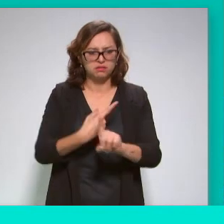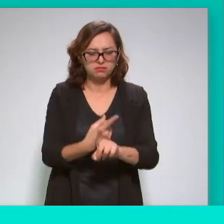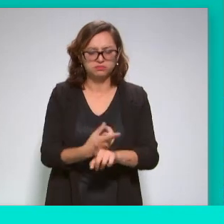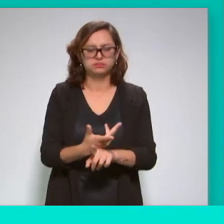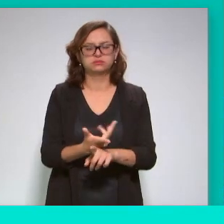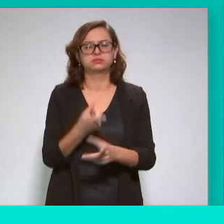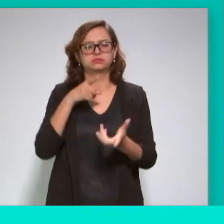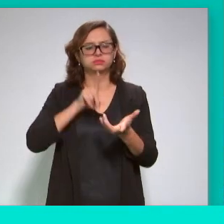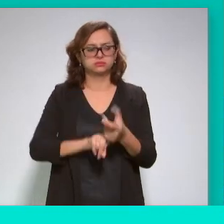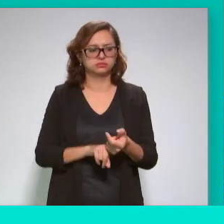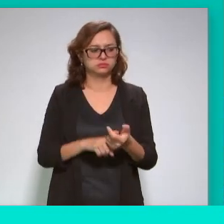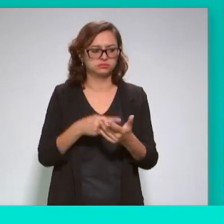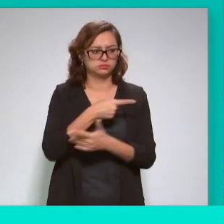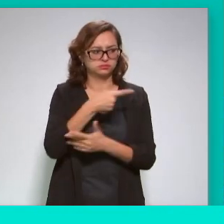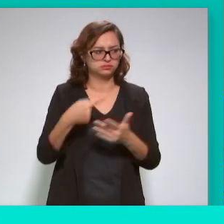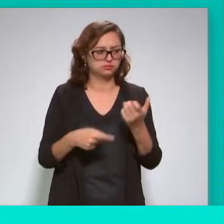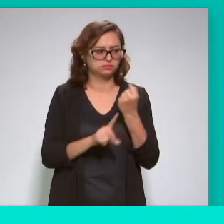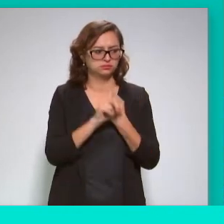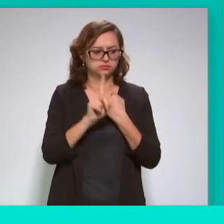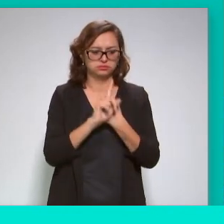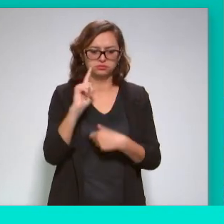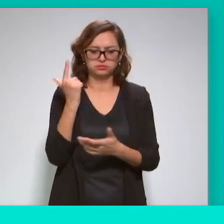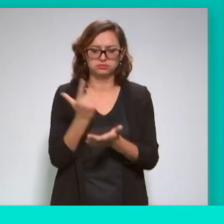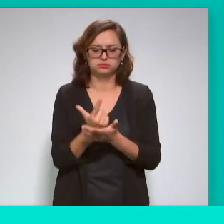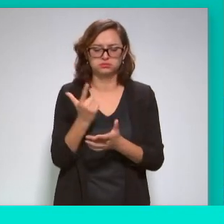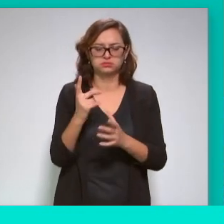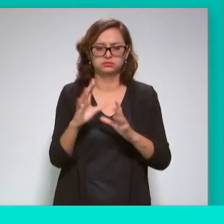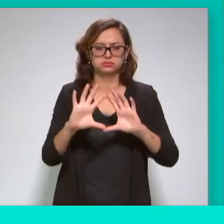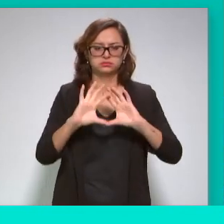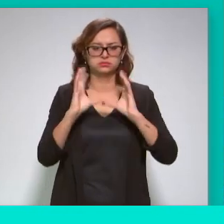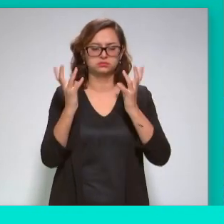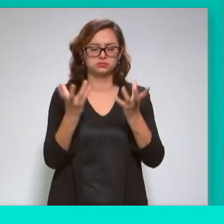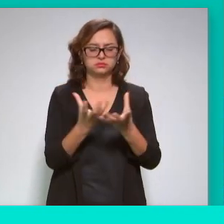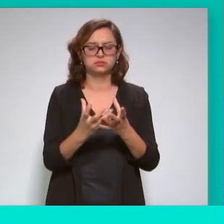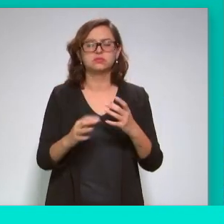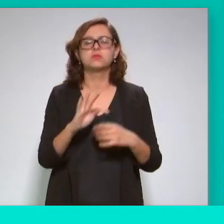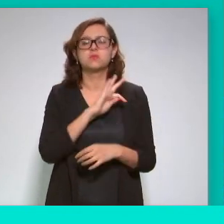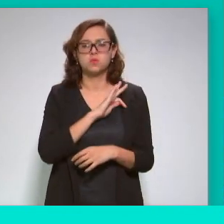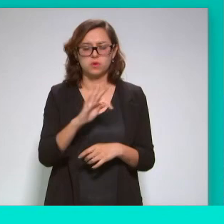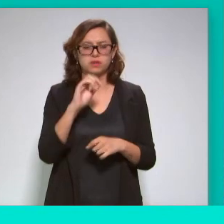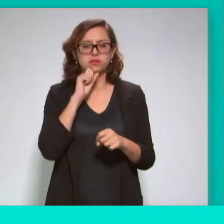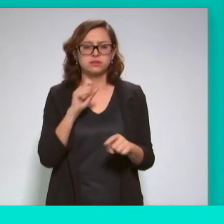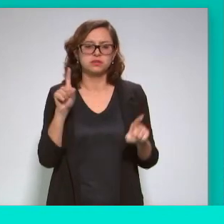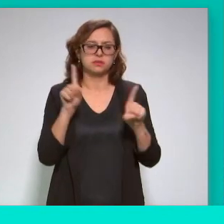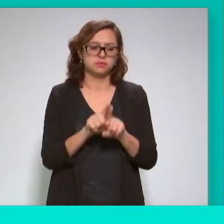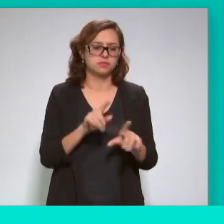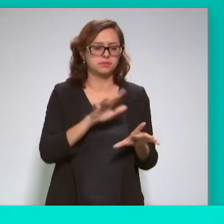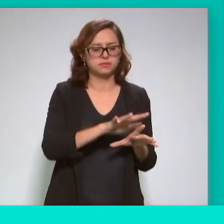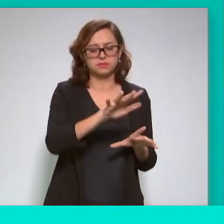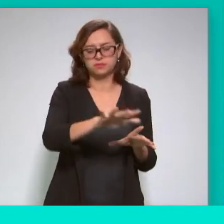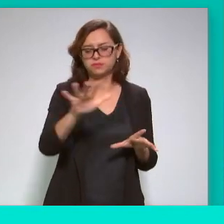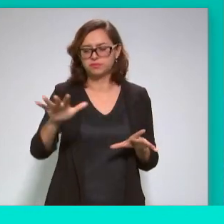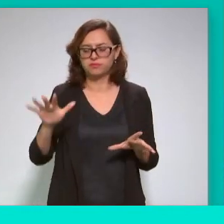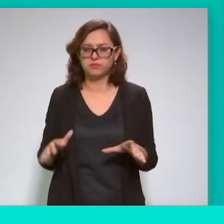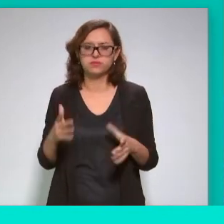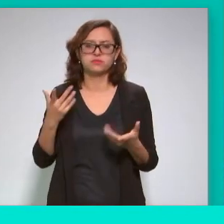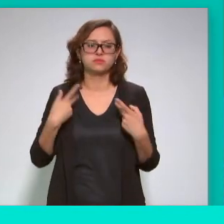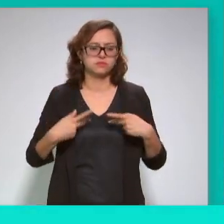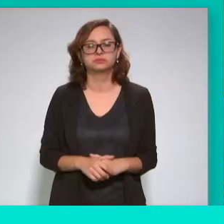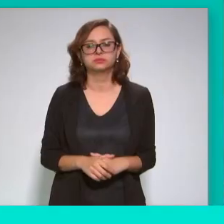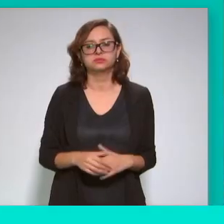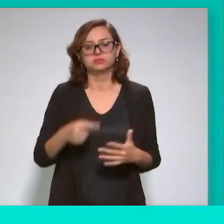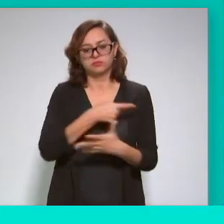que constituyen un problema en diferentes regiones del mundo pueden presentarse en diferentes ámbitos en los que se desenvuelven las